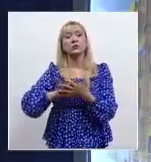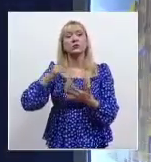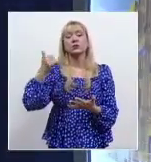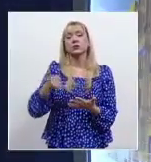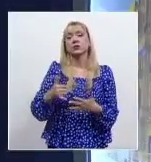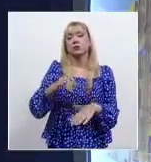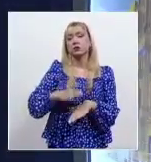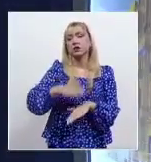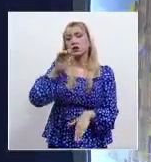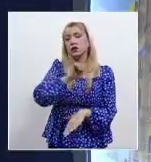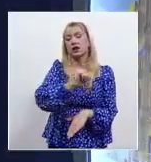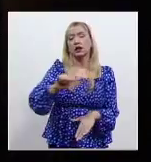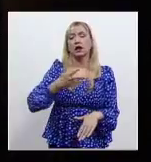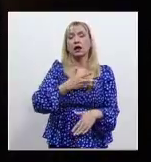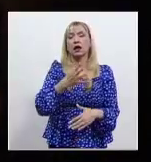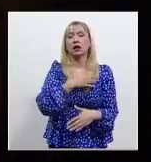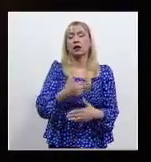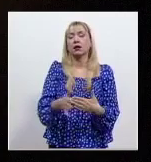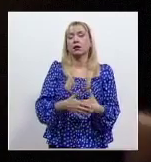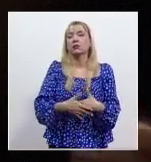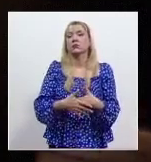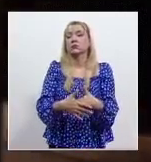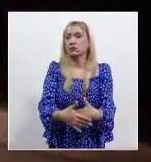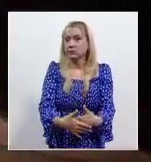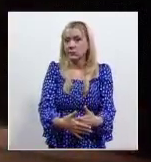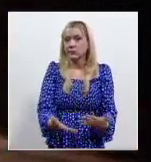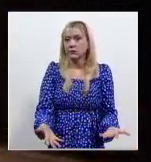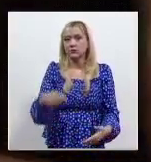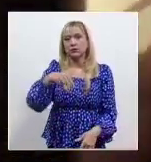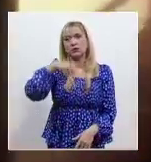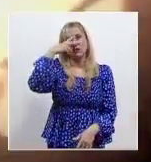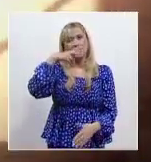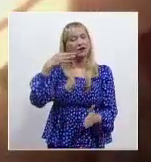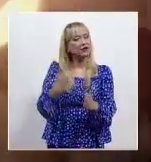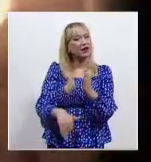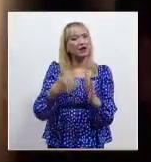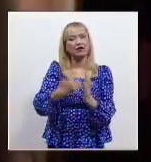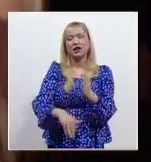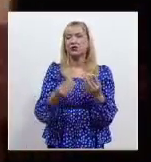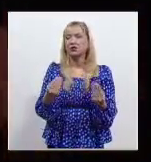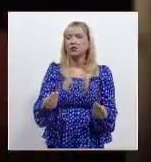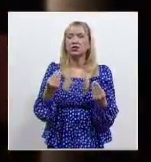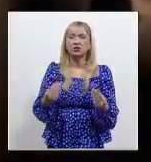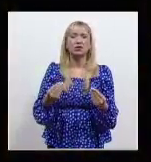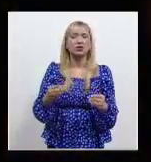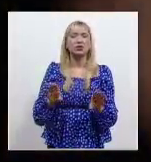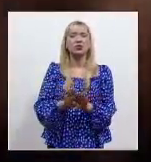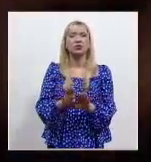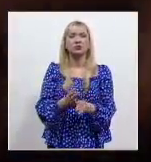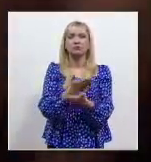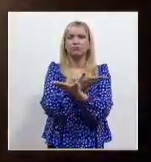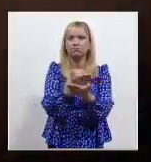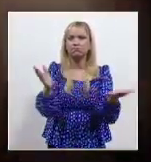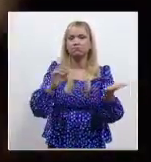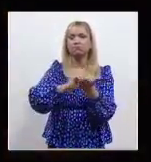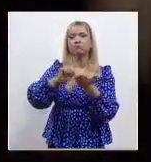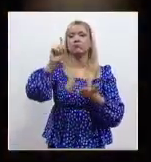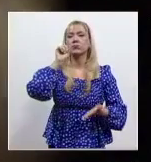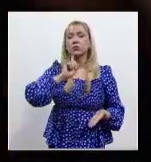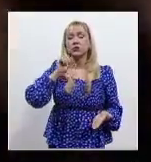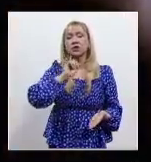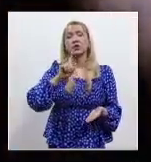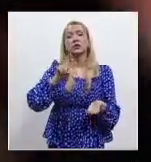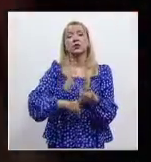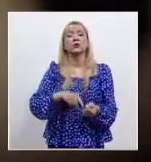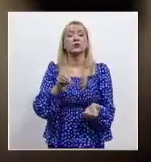las que son madres. En México hace falta mucho camino por recorrer para garantizar los derechos de las mujeres que se encuentran